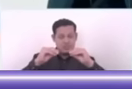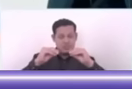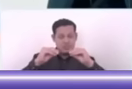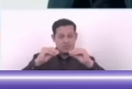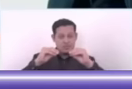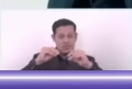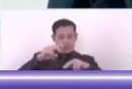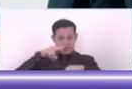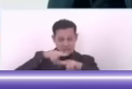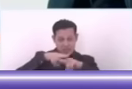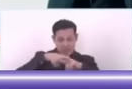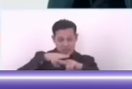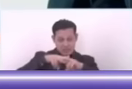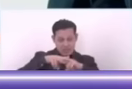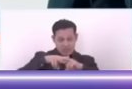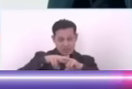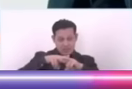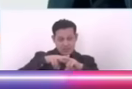arena